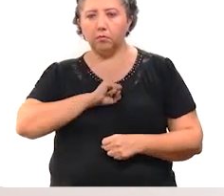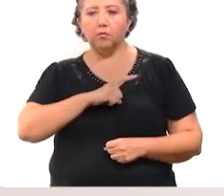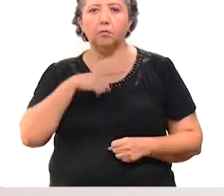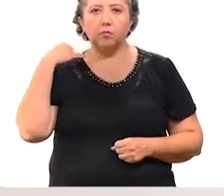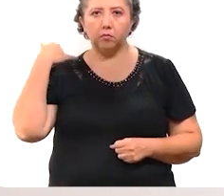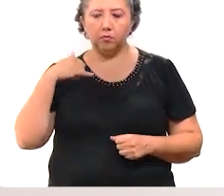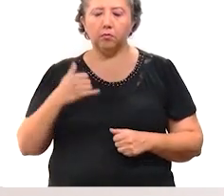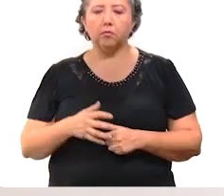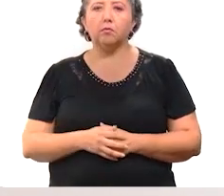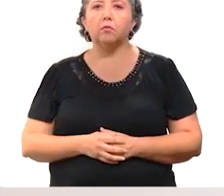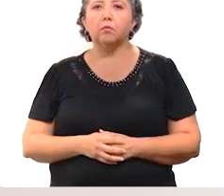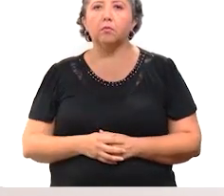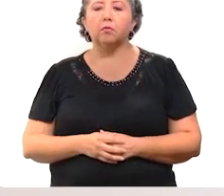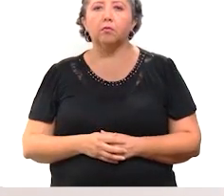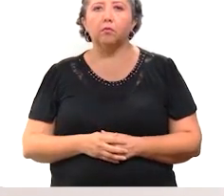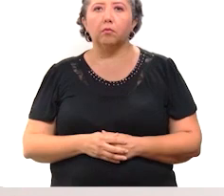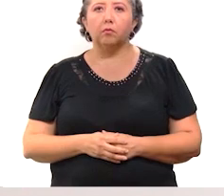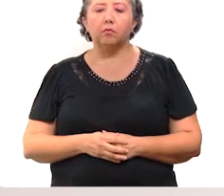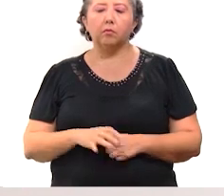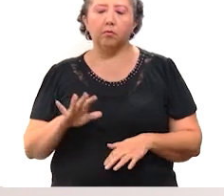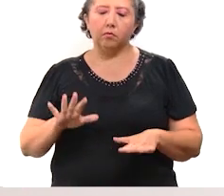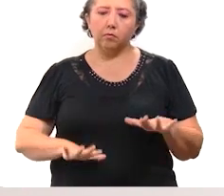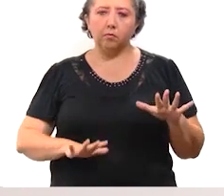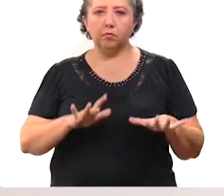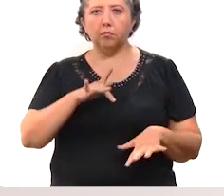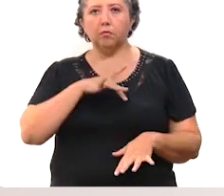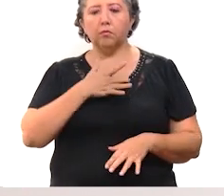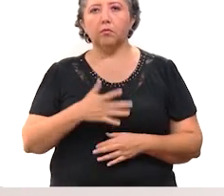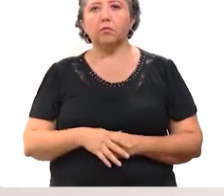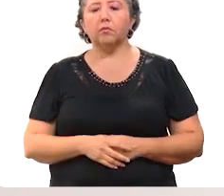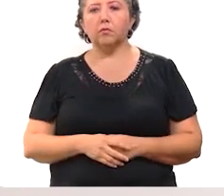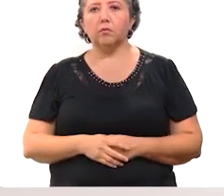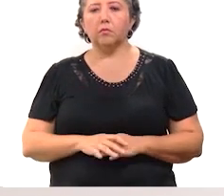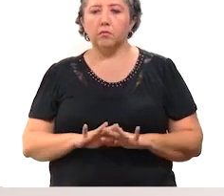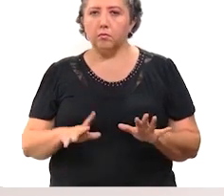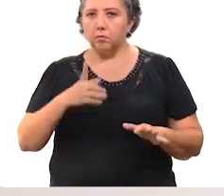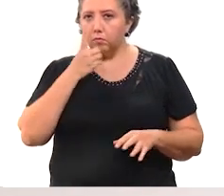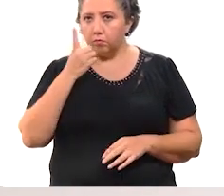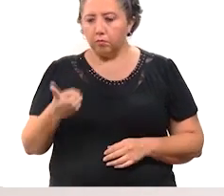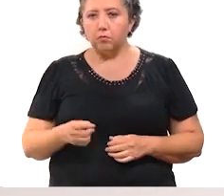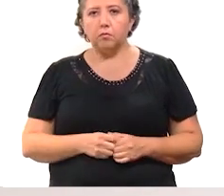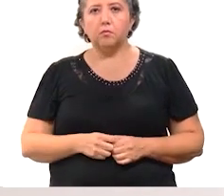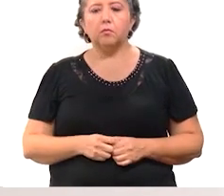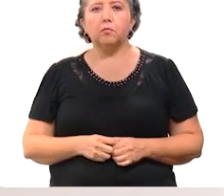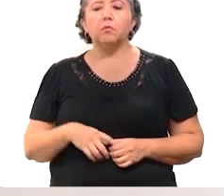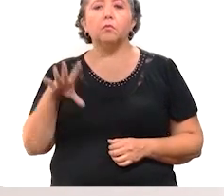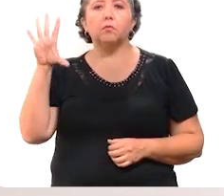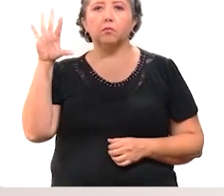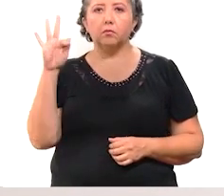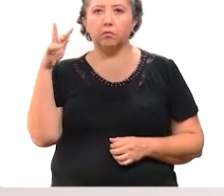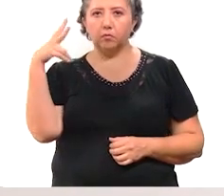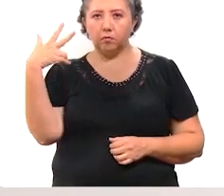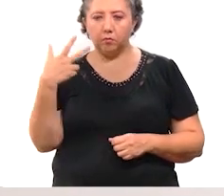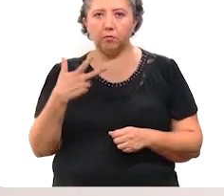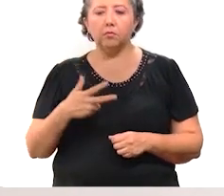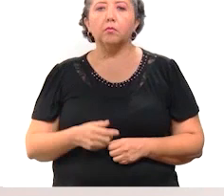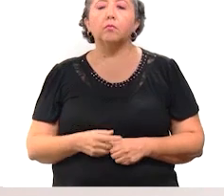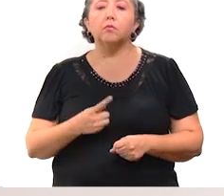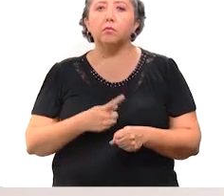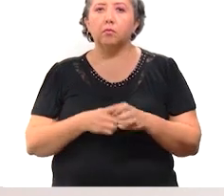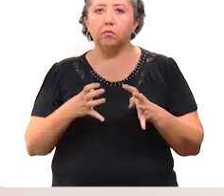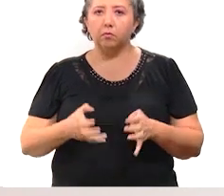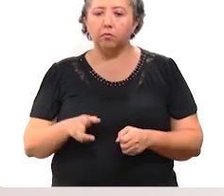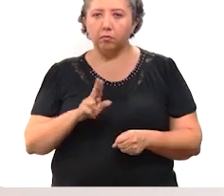médico de la Secretaría de Salud de Yucatán. Presentan síntomas leves, como ya se mencionó, 48 de los casos